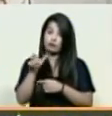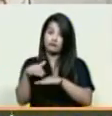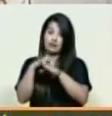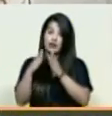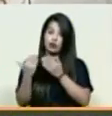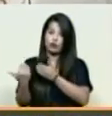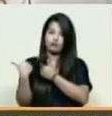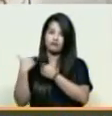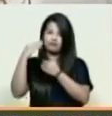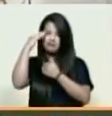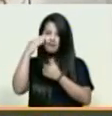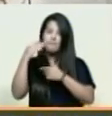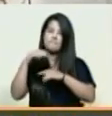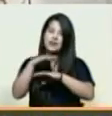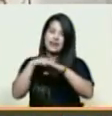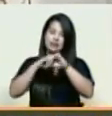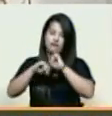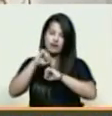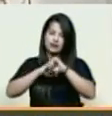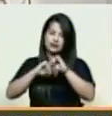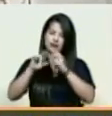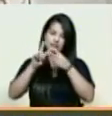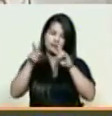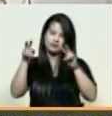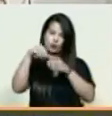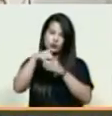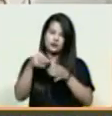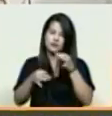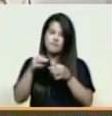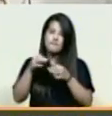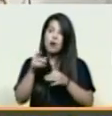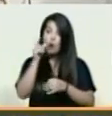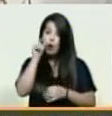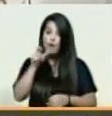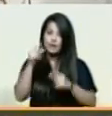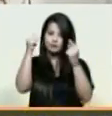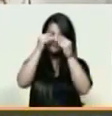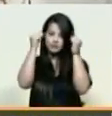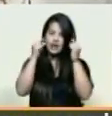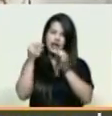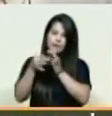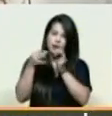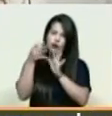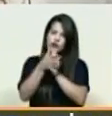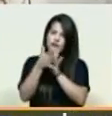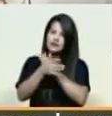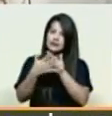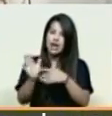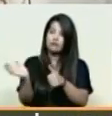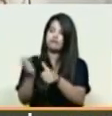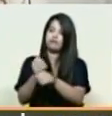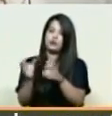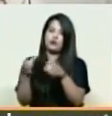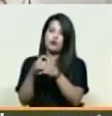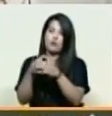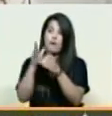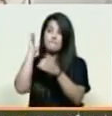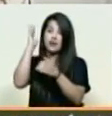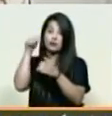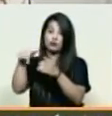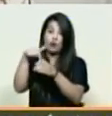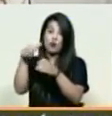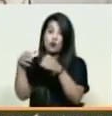Poder Popular para Relaciones Interiores, Justicia y Paz, Mayor General Néstor Reverol, a propósito de este desmantelamiento de esta peligrosa